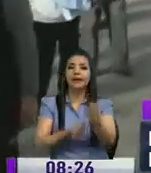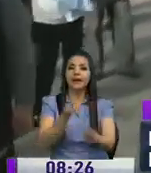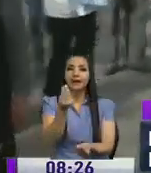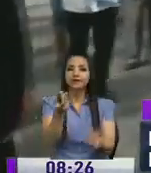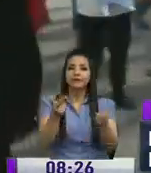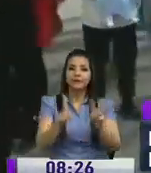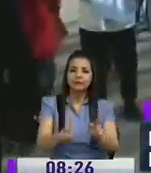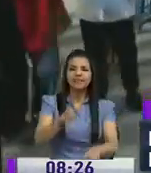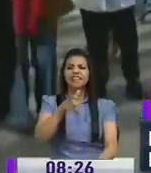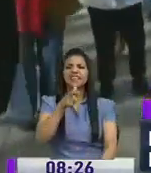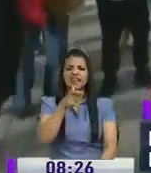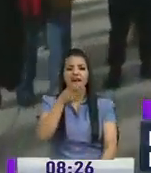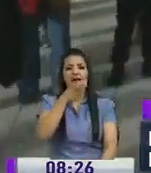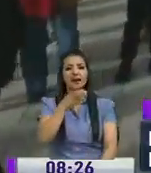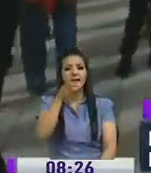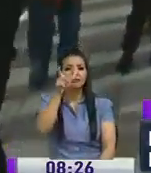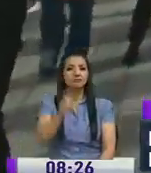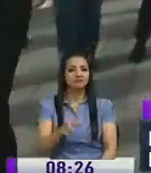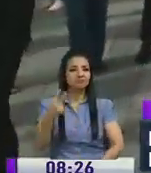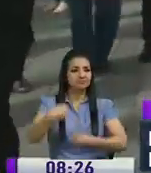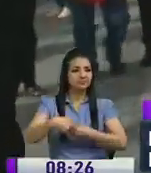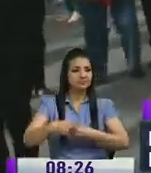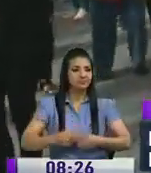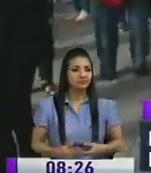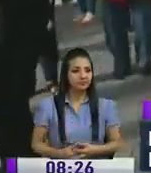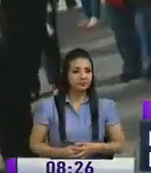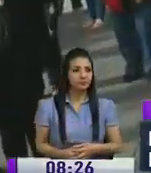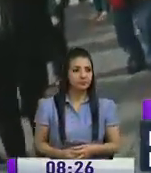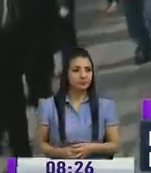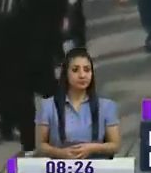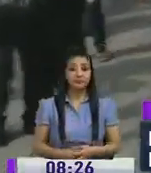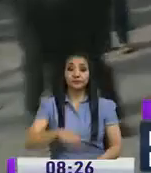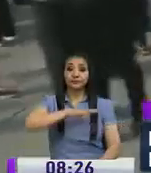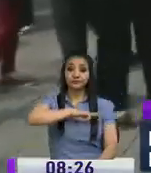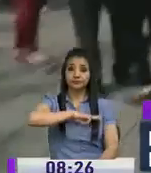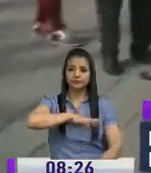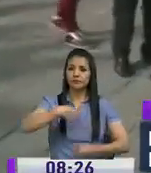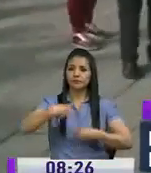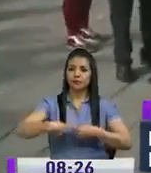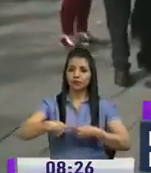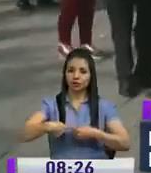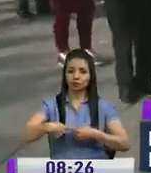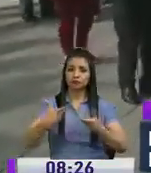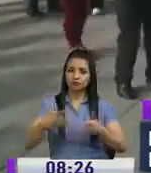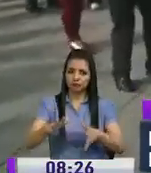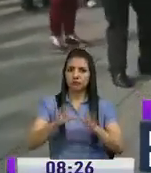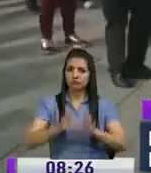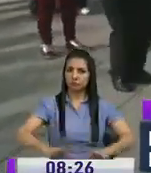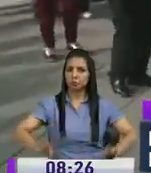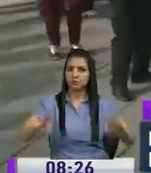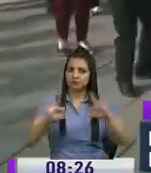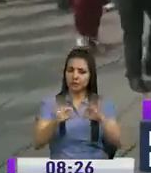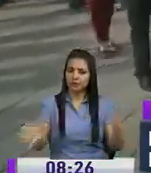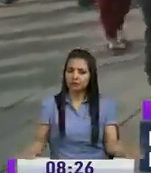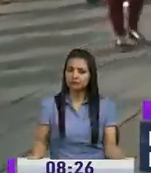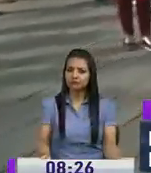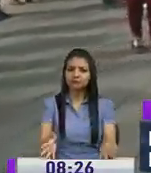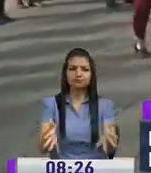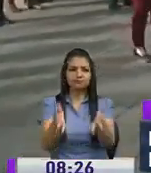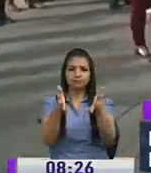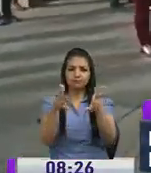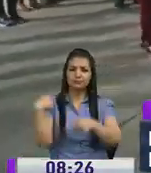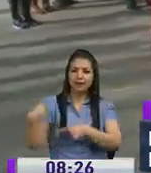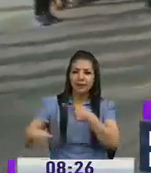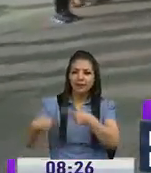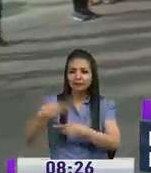qué artistas van a participar de esta actividad. Ya, justamente para el municipio de Quito es muy importante fomentar estos espacios, ya que